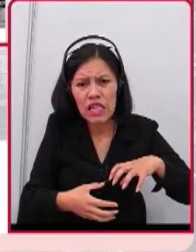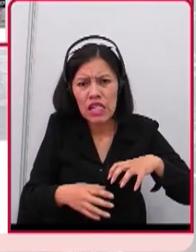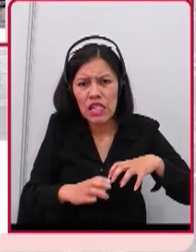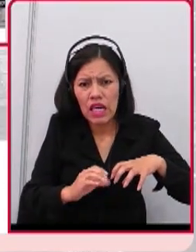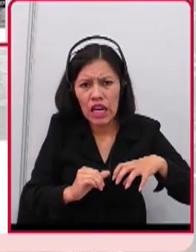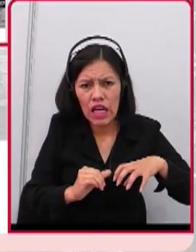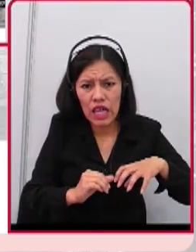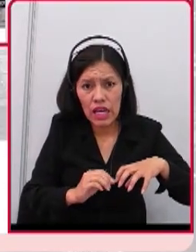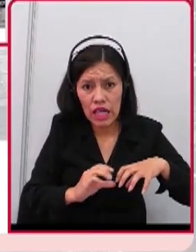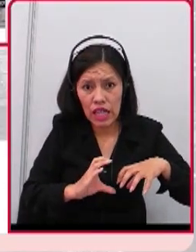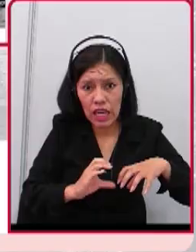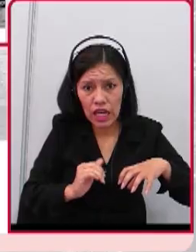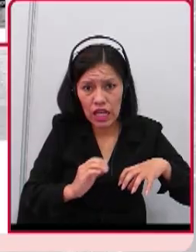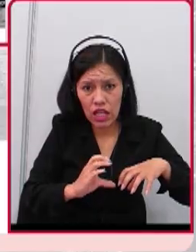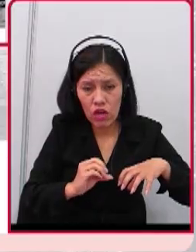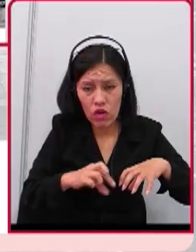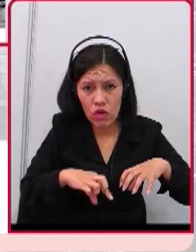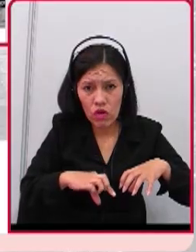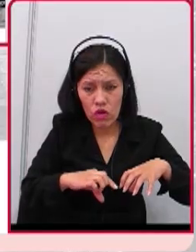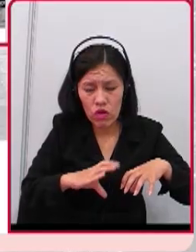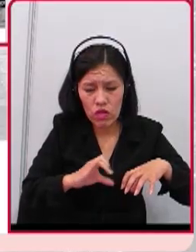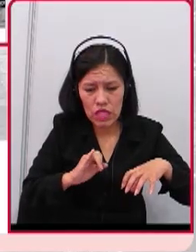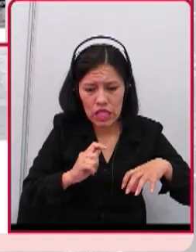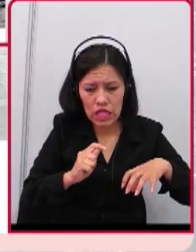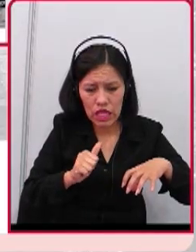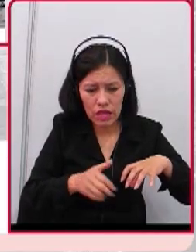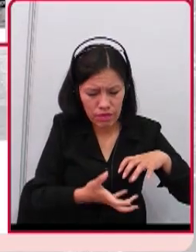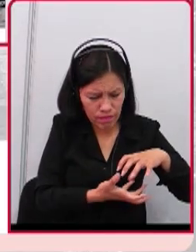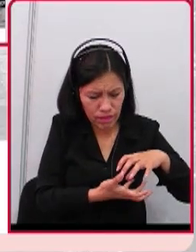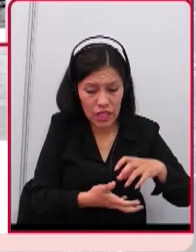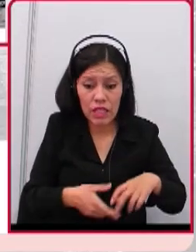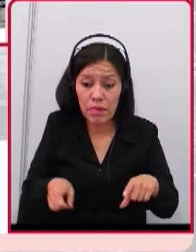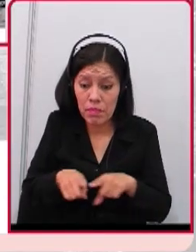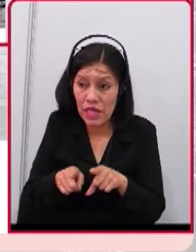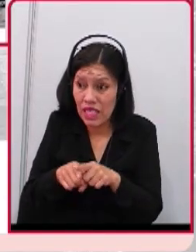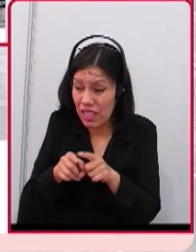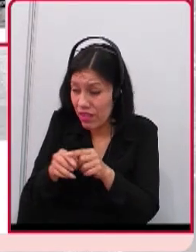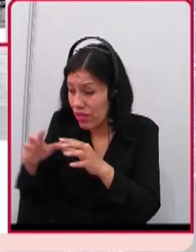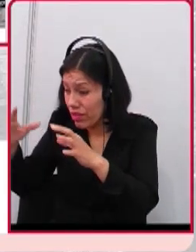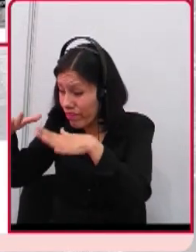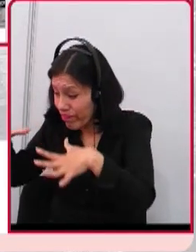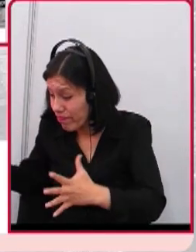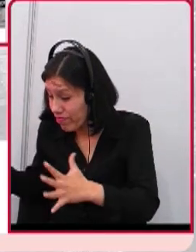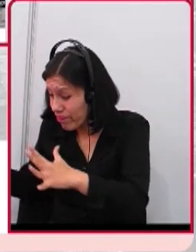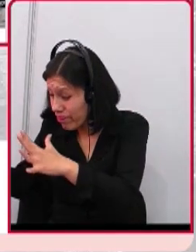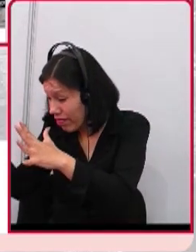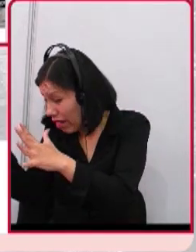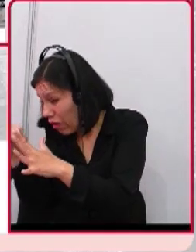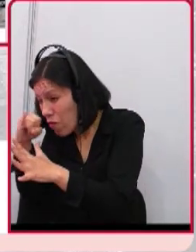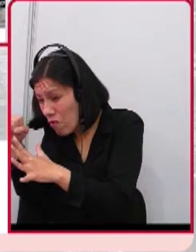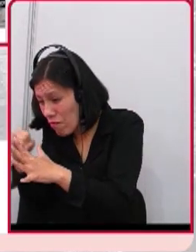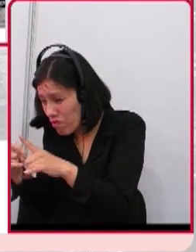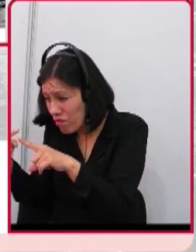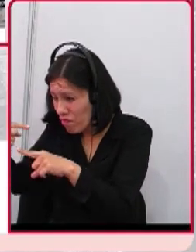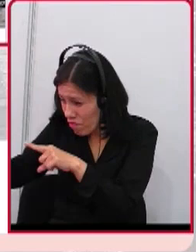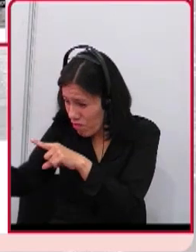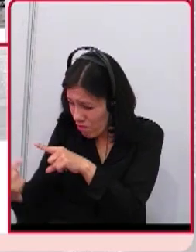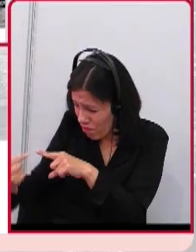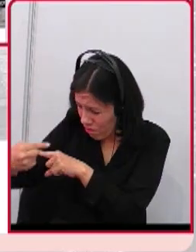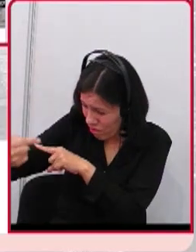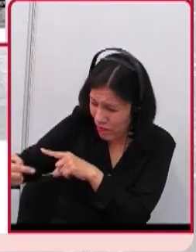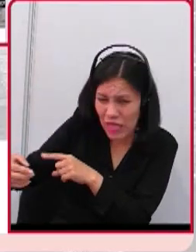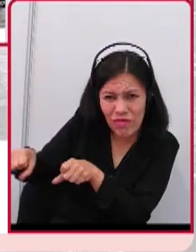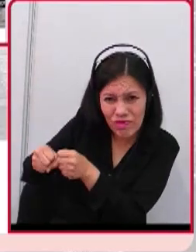los intrusivos del domo volcánico, estamos teniendo venillas, microfracturas, con